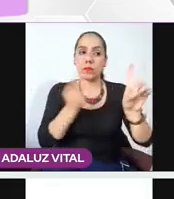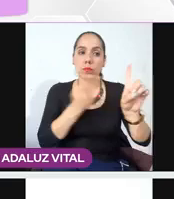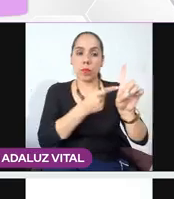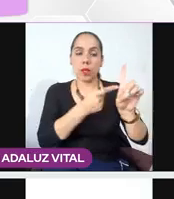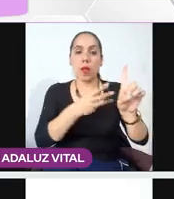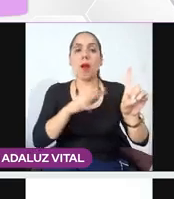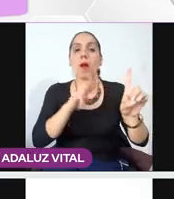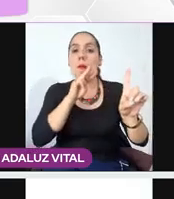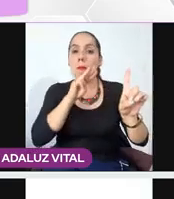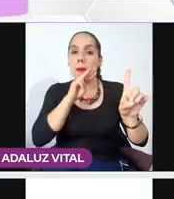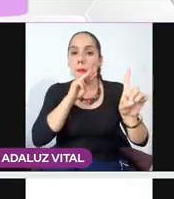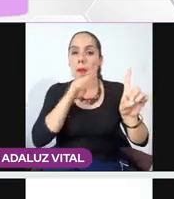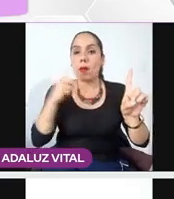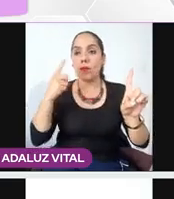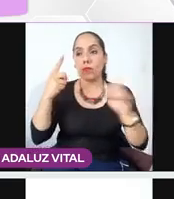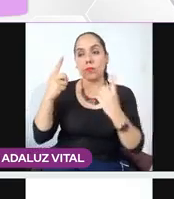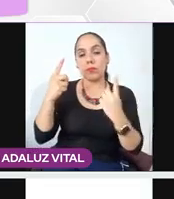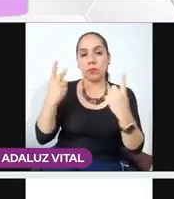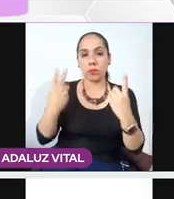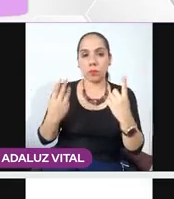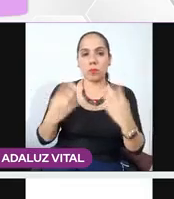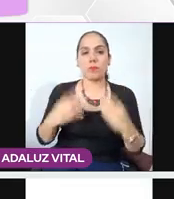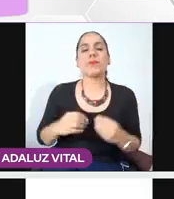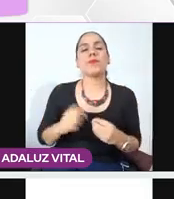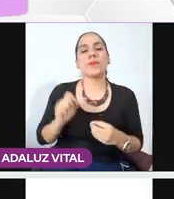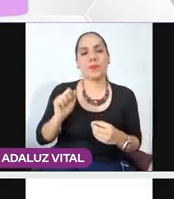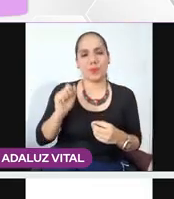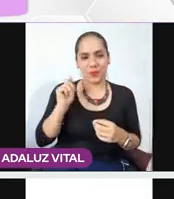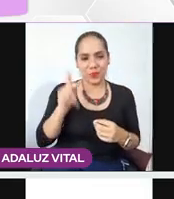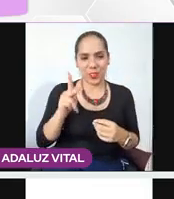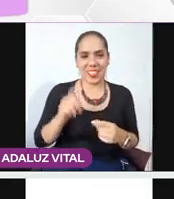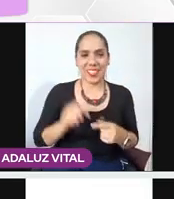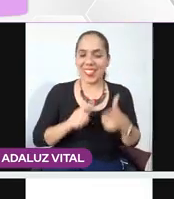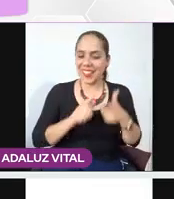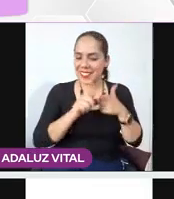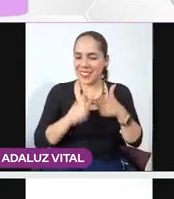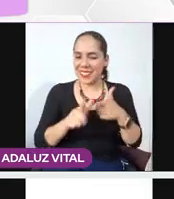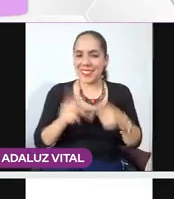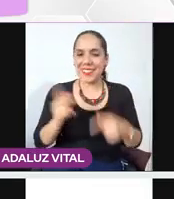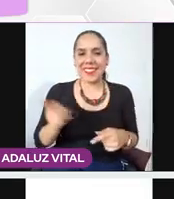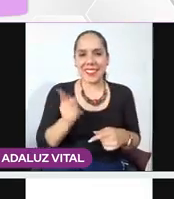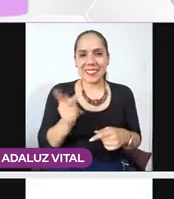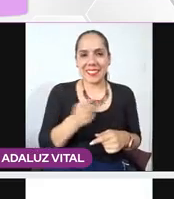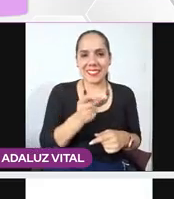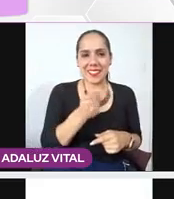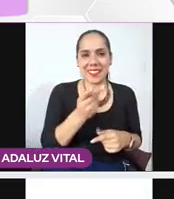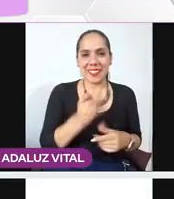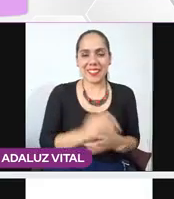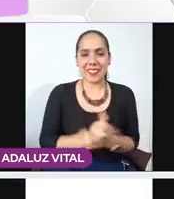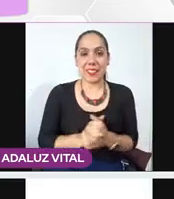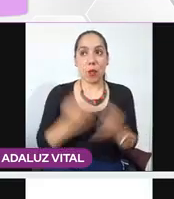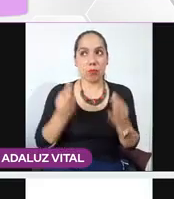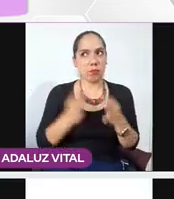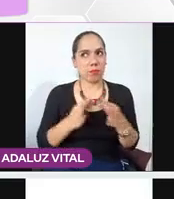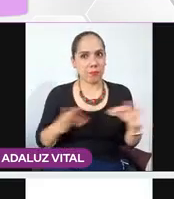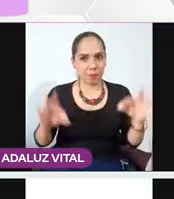Ok, perfecto. Viene la siguiente que me parece también sumamente interesante e importante